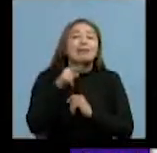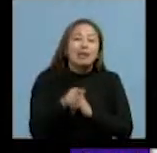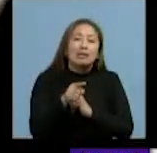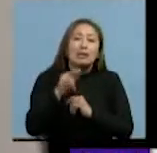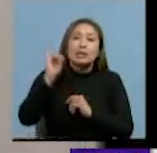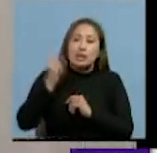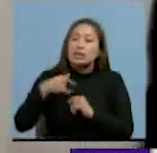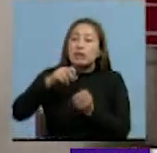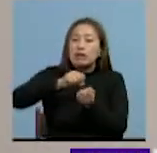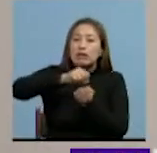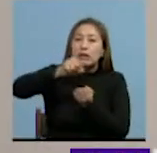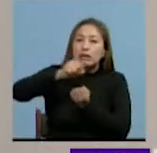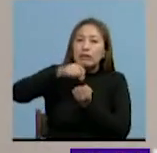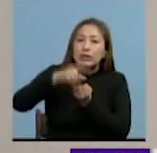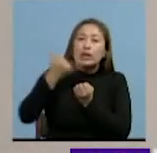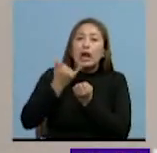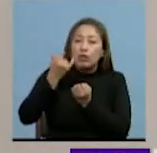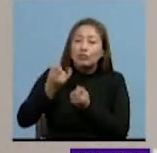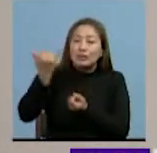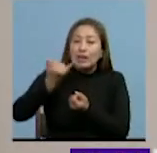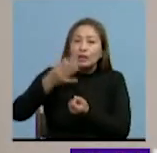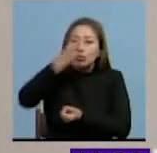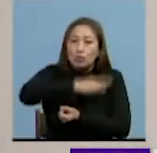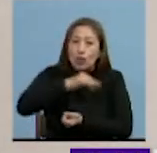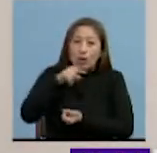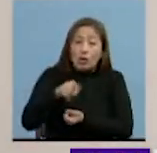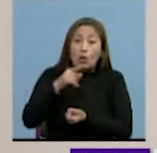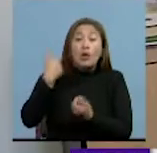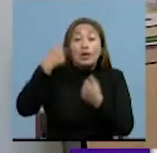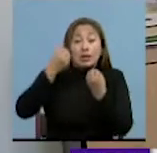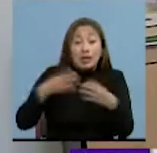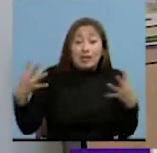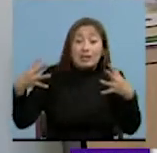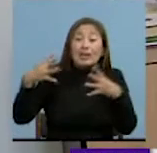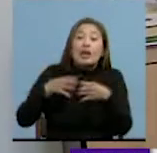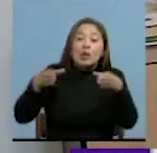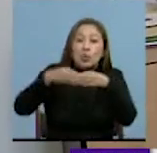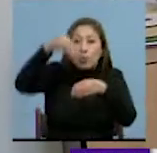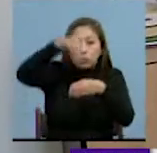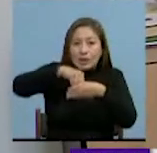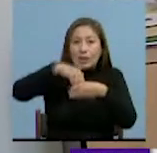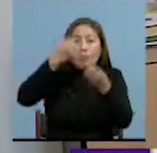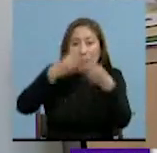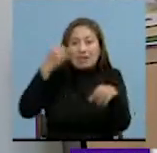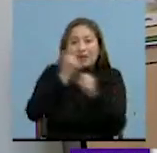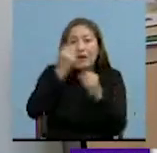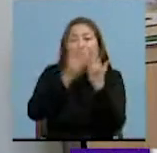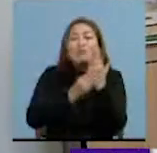el certificado que la habilita para tal tema. A partir de que se integró como empleada a este